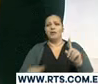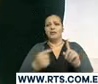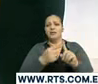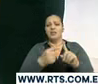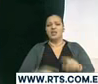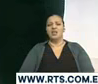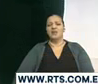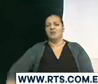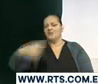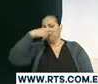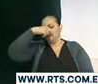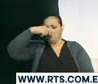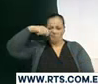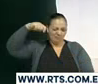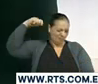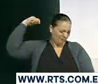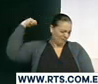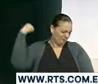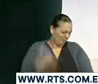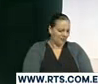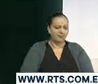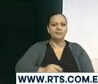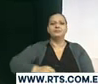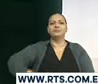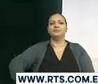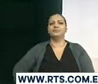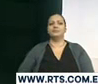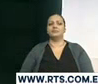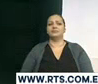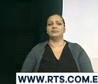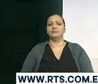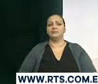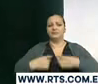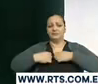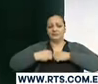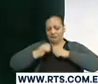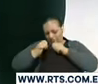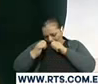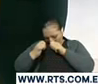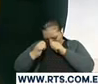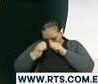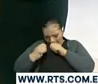nariz de esas que reparte y coge con la camiseta aquí. Ay,